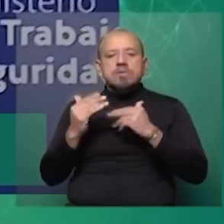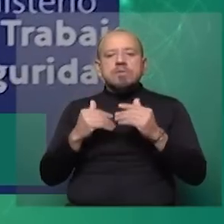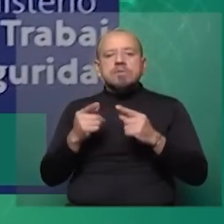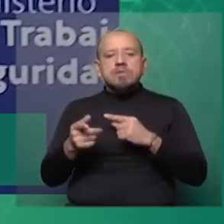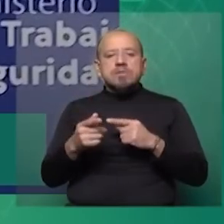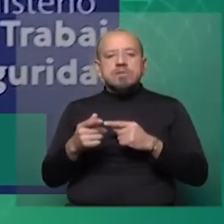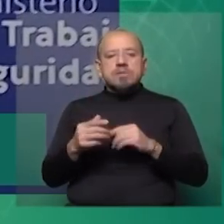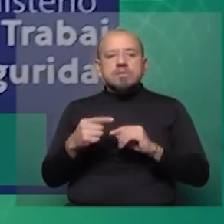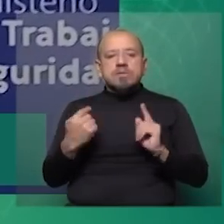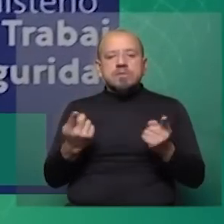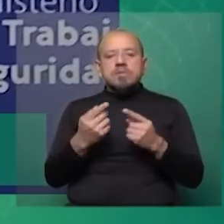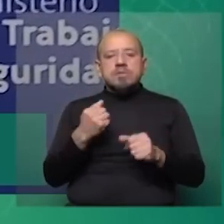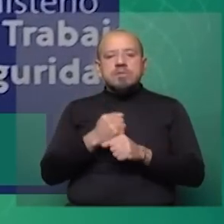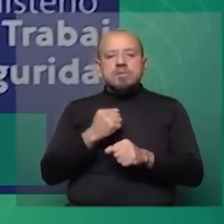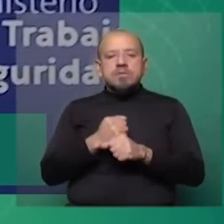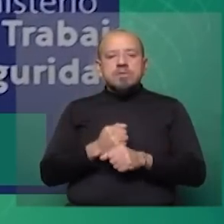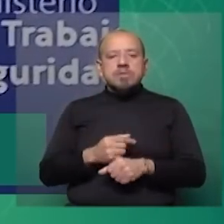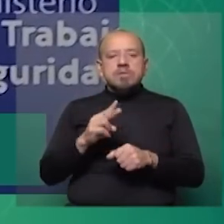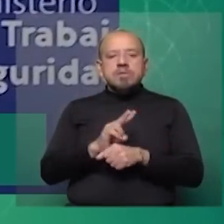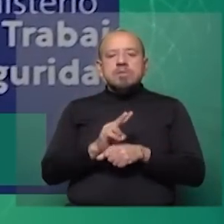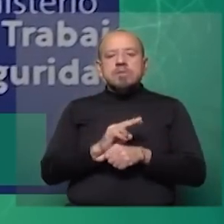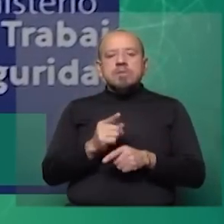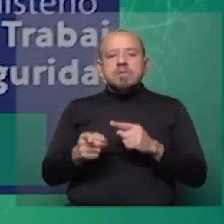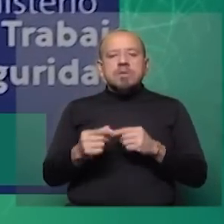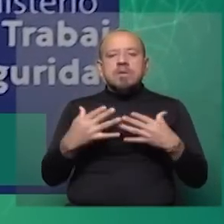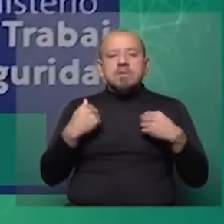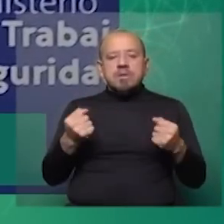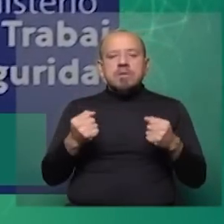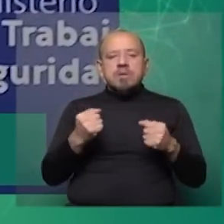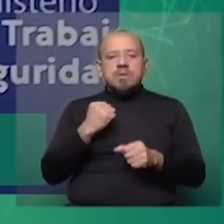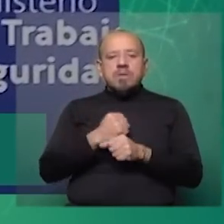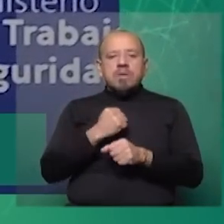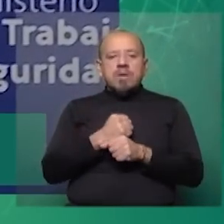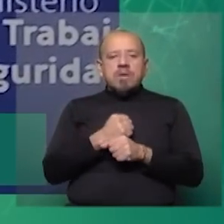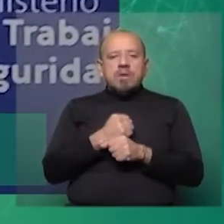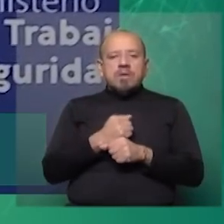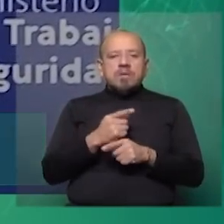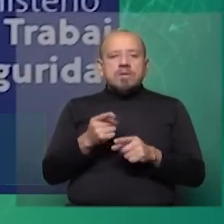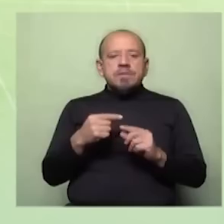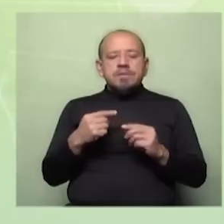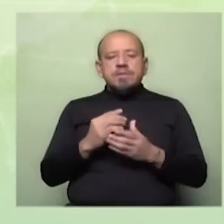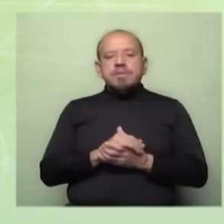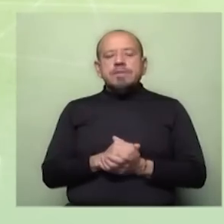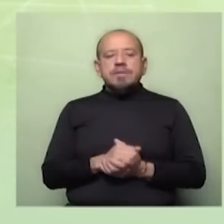entornos laborales protectores de la salud de los trabajadores y de las